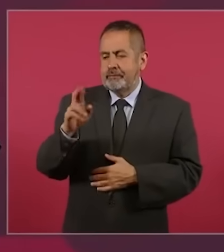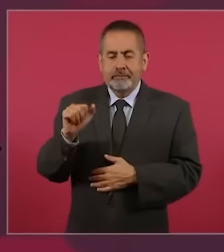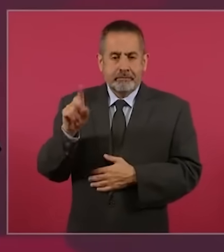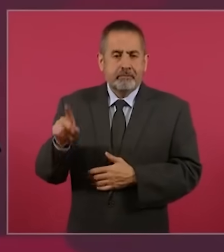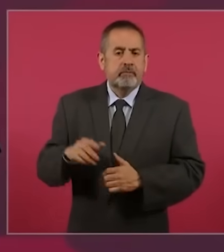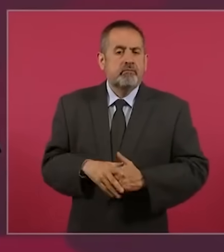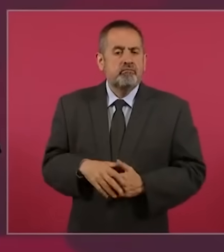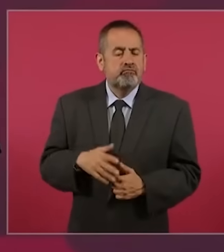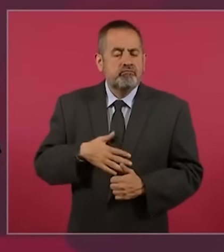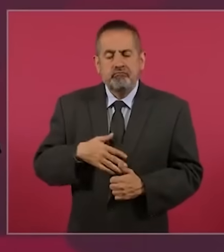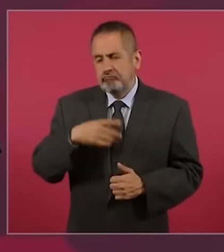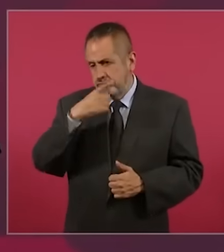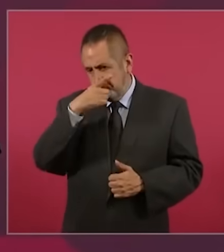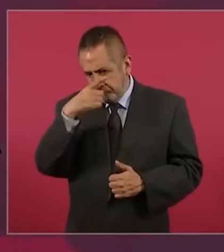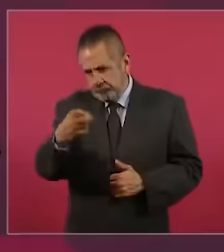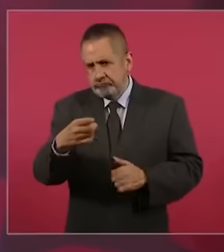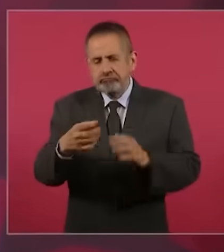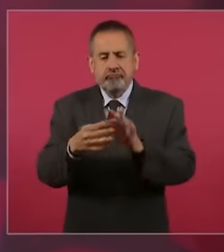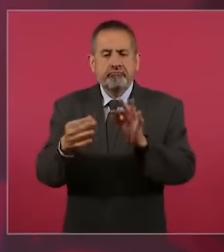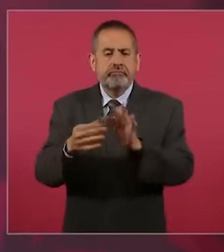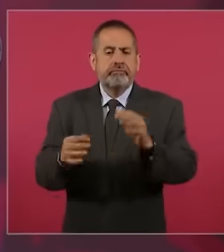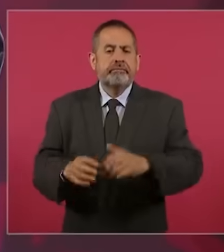les quiero decir que